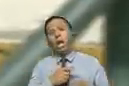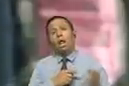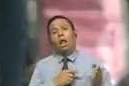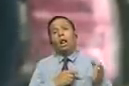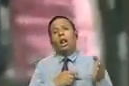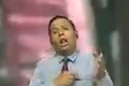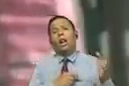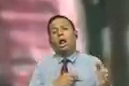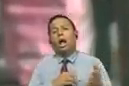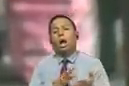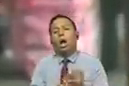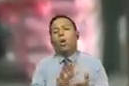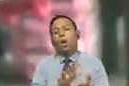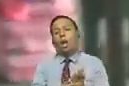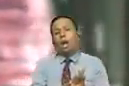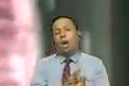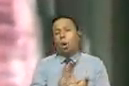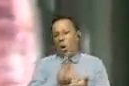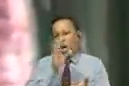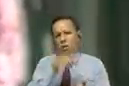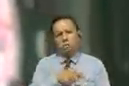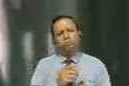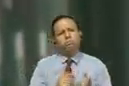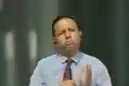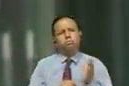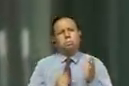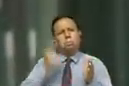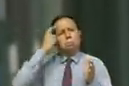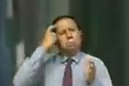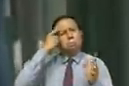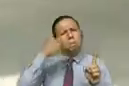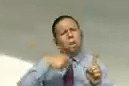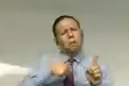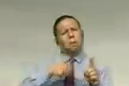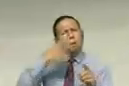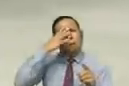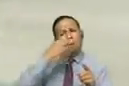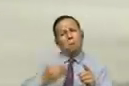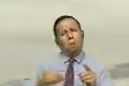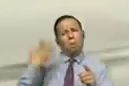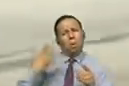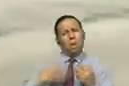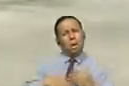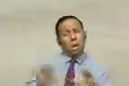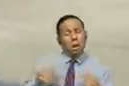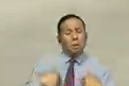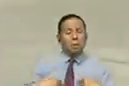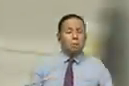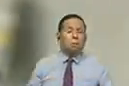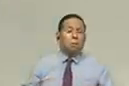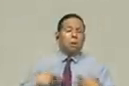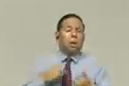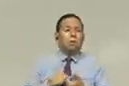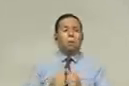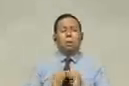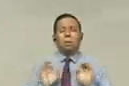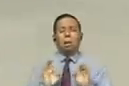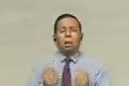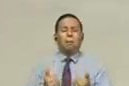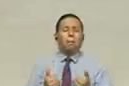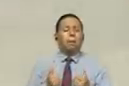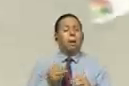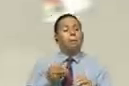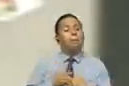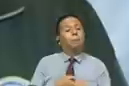educativa. Aparentemente se imaginó que su caso se quedó en el olvido, que podía seguir su vida sin contratiempos y buscaba terminar